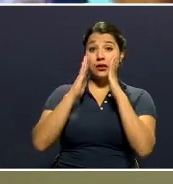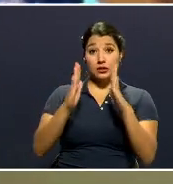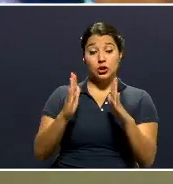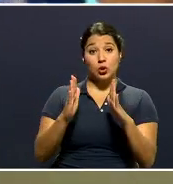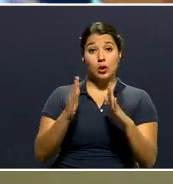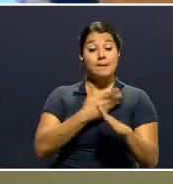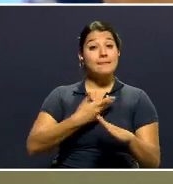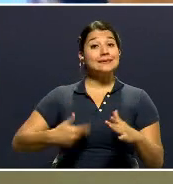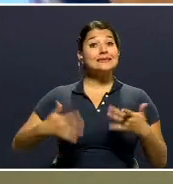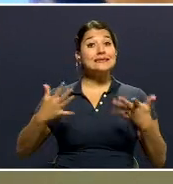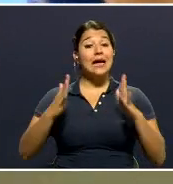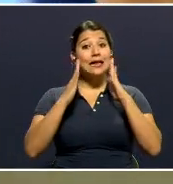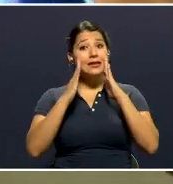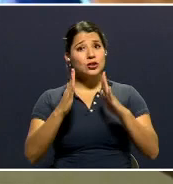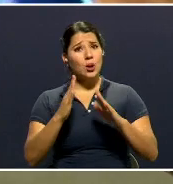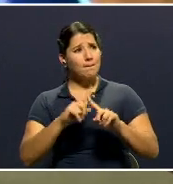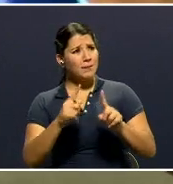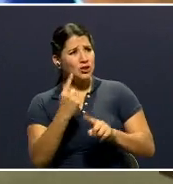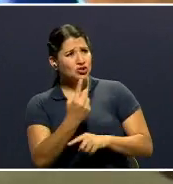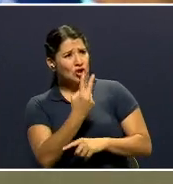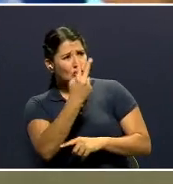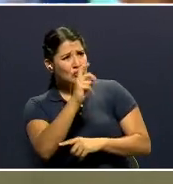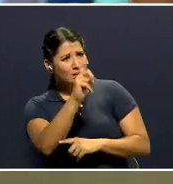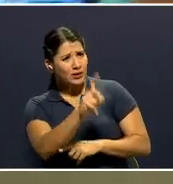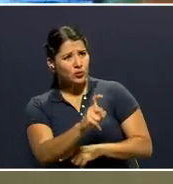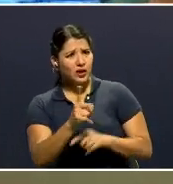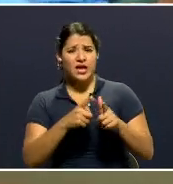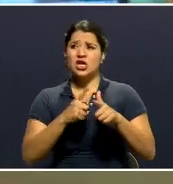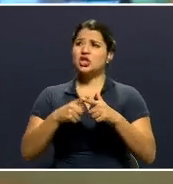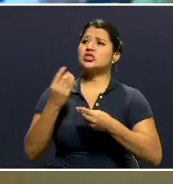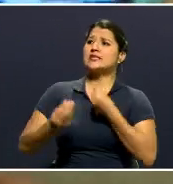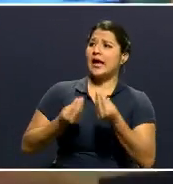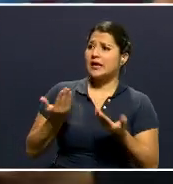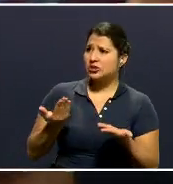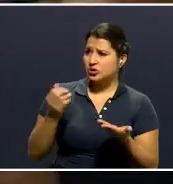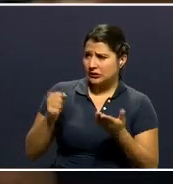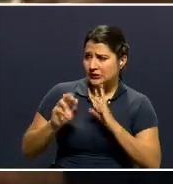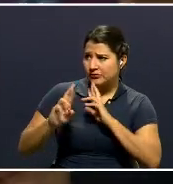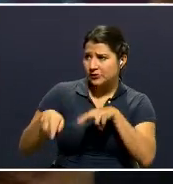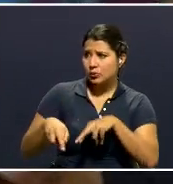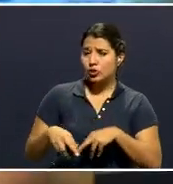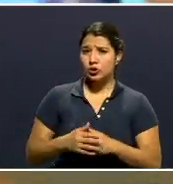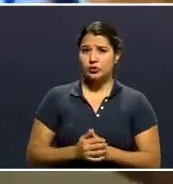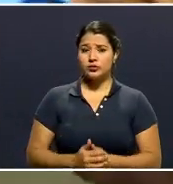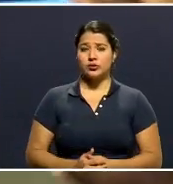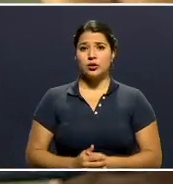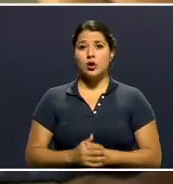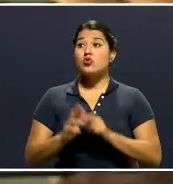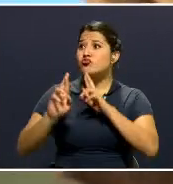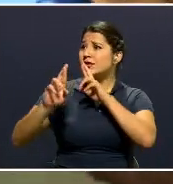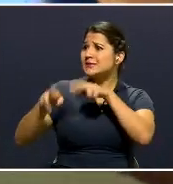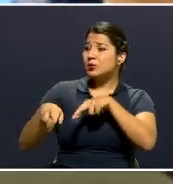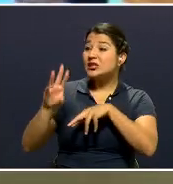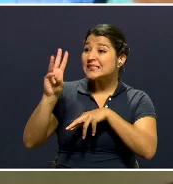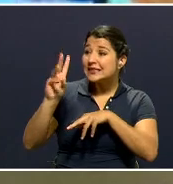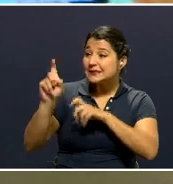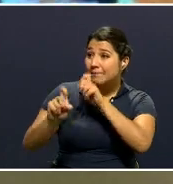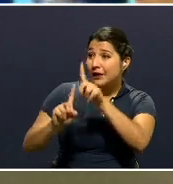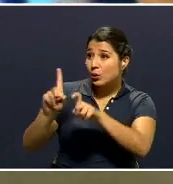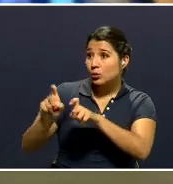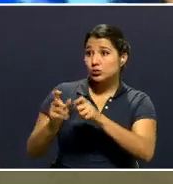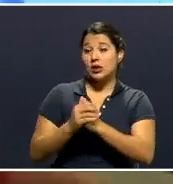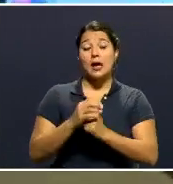presidente atendió. No atendió. ¿Y entonces qué fue lo que hizo? Sí, respondió 6 preguntas.